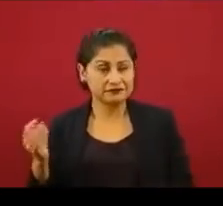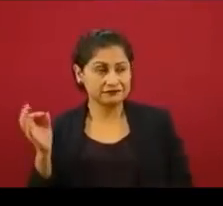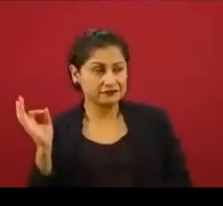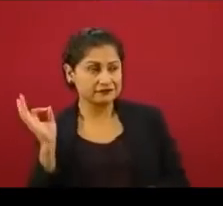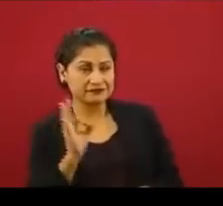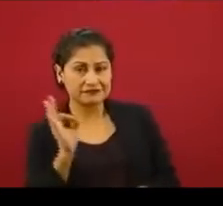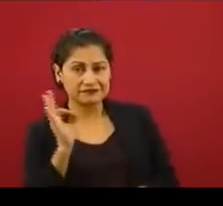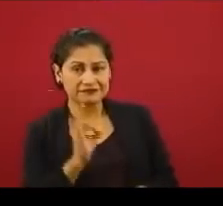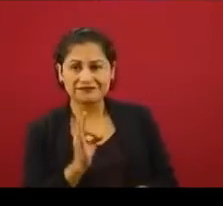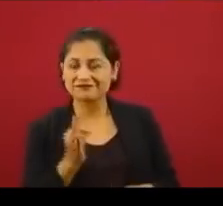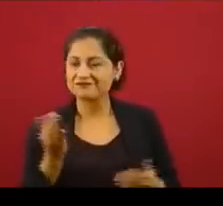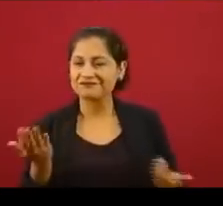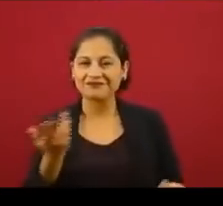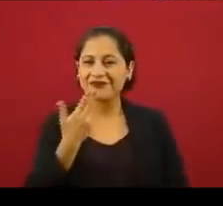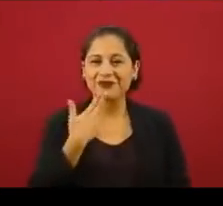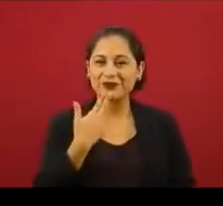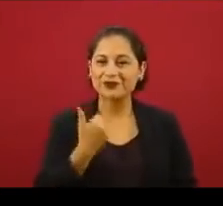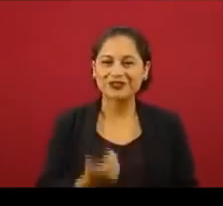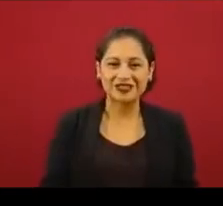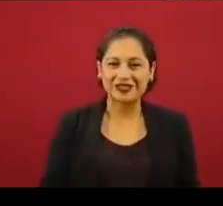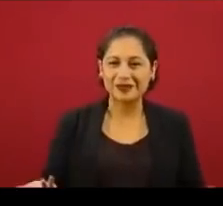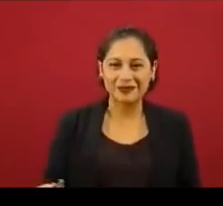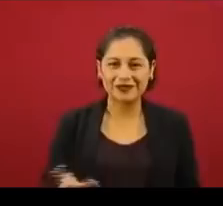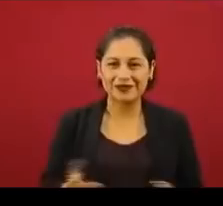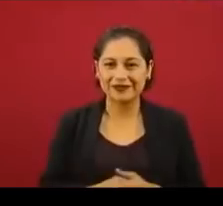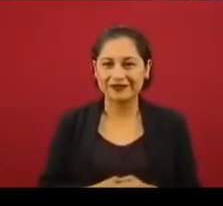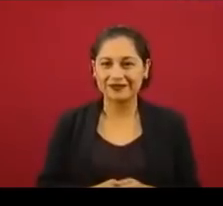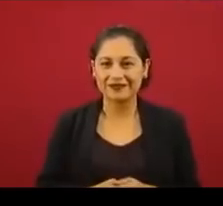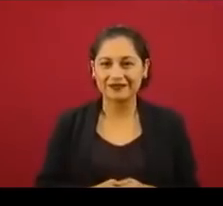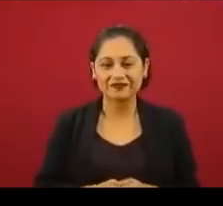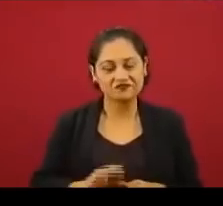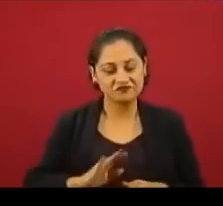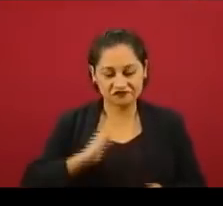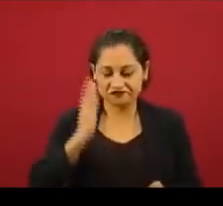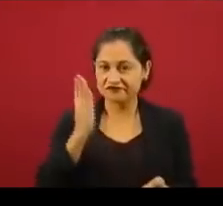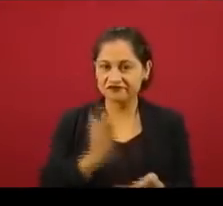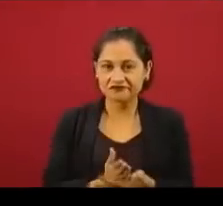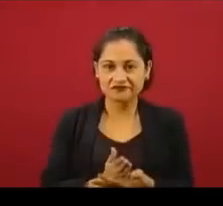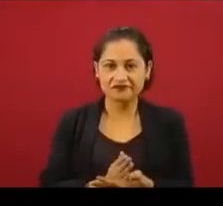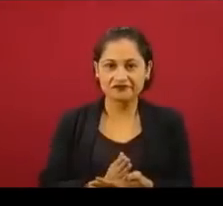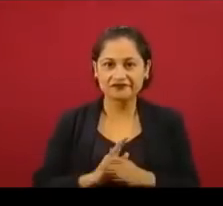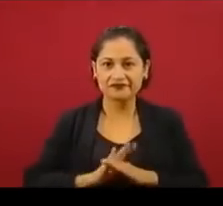ya no van a tener esto, pero